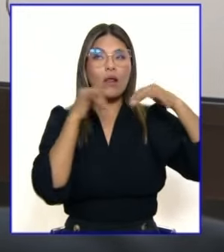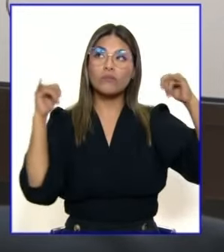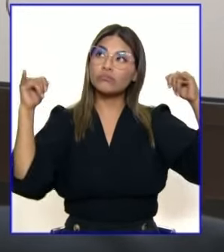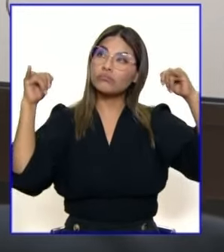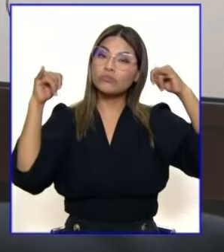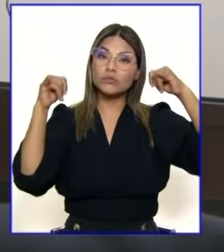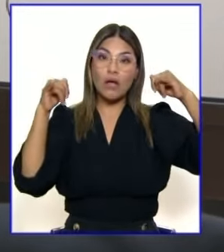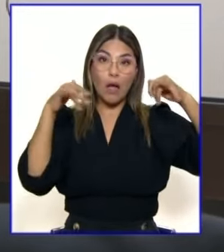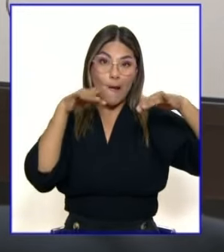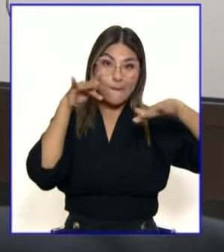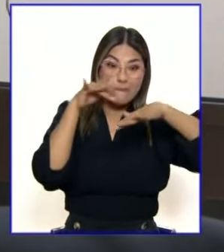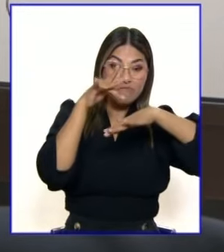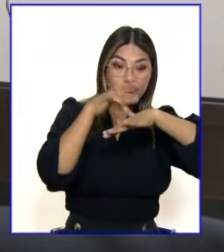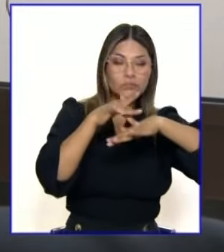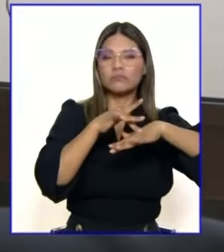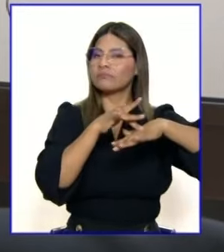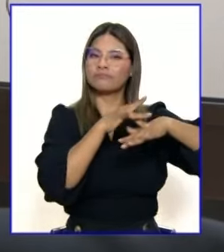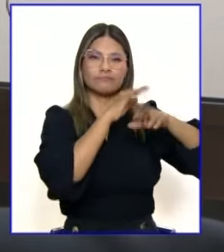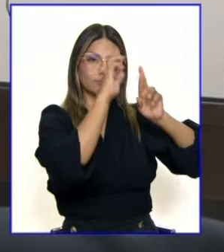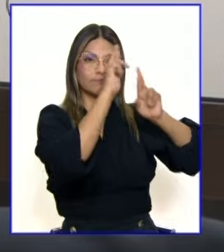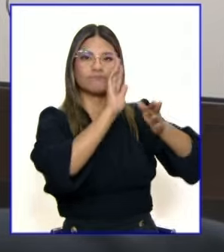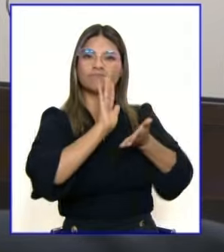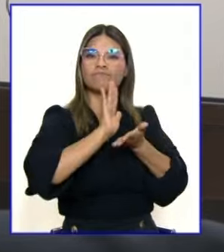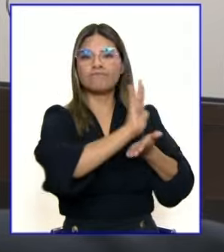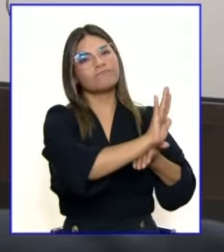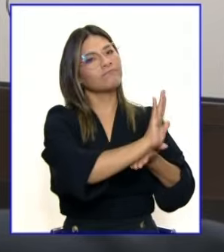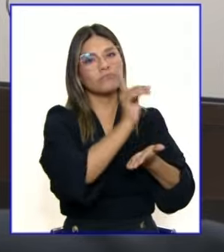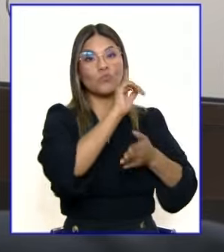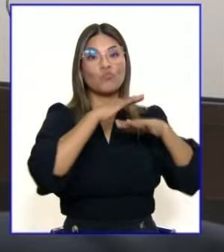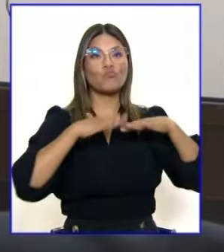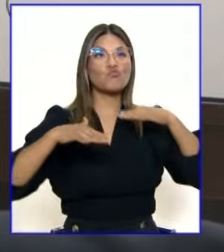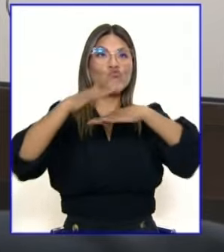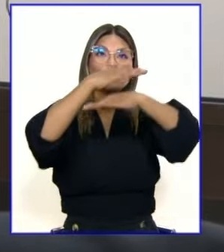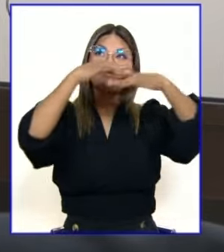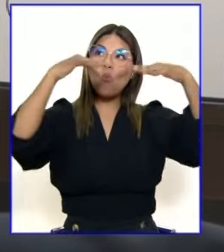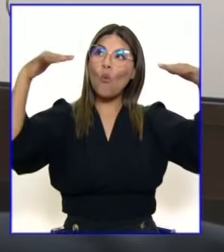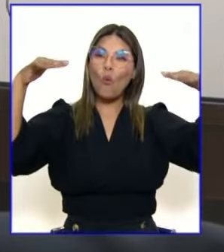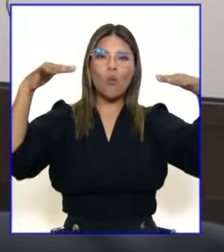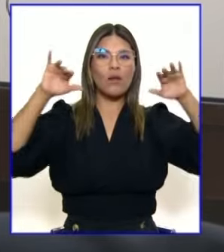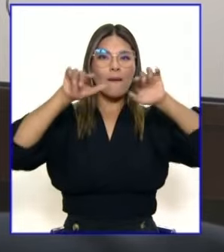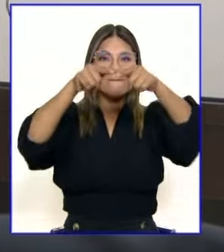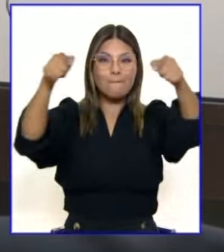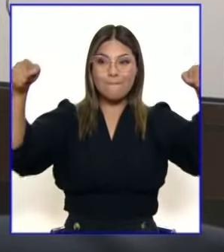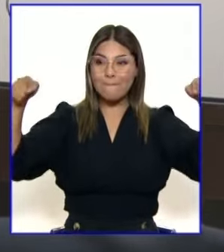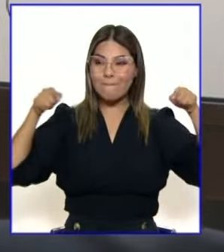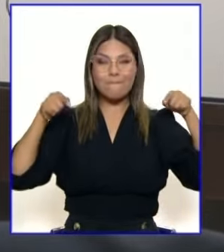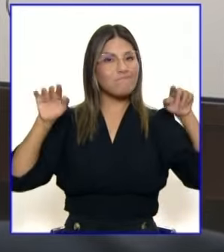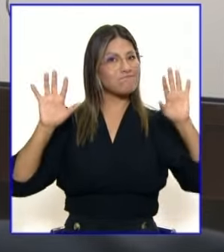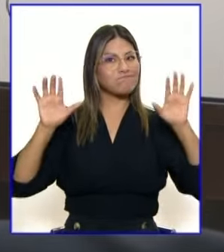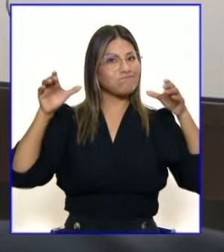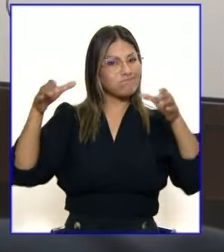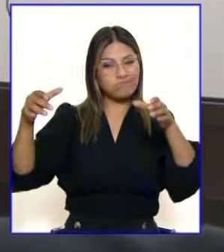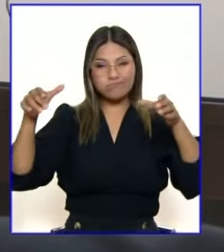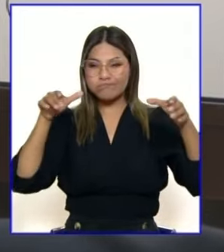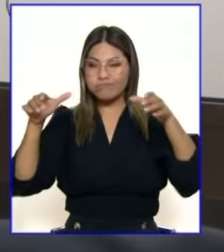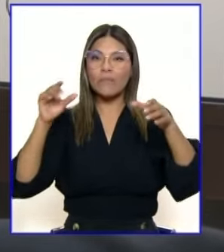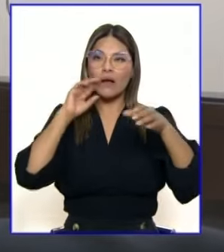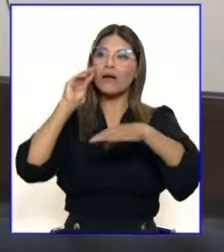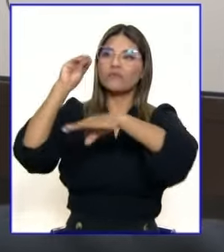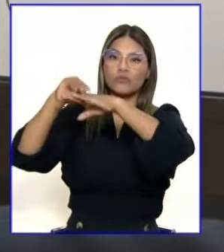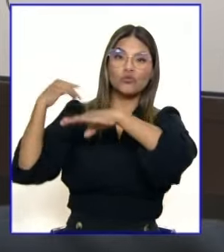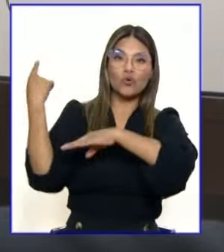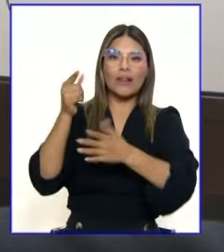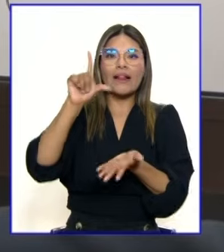y nosotros vamos a hacer cumplir y vamos a hacer respetar esta zona de exclusión alrededor de ciertas coordenadas de la ciudad de